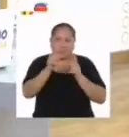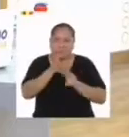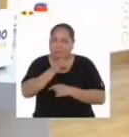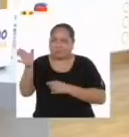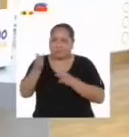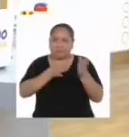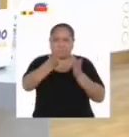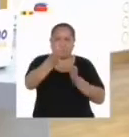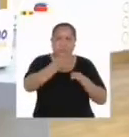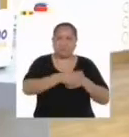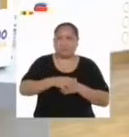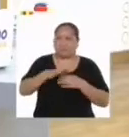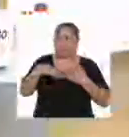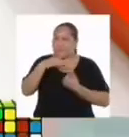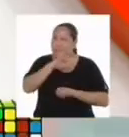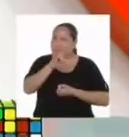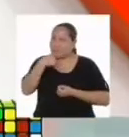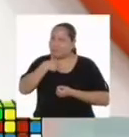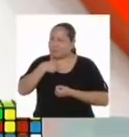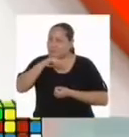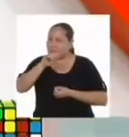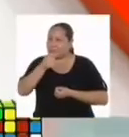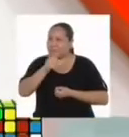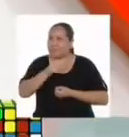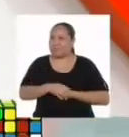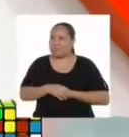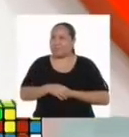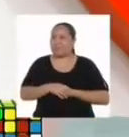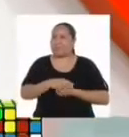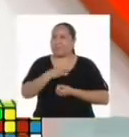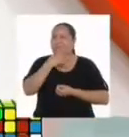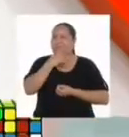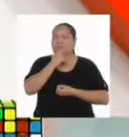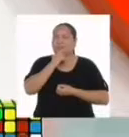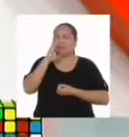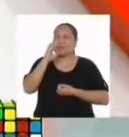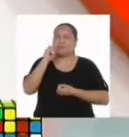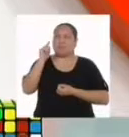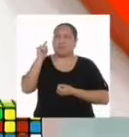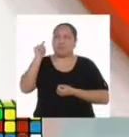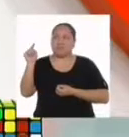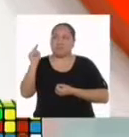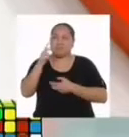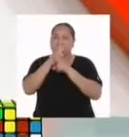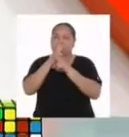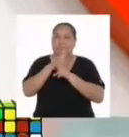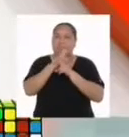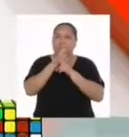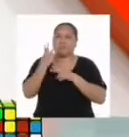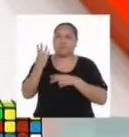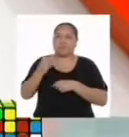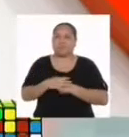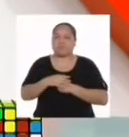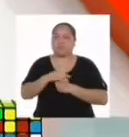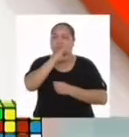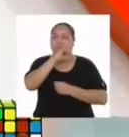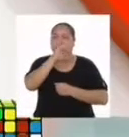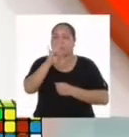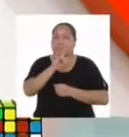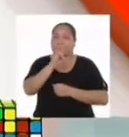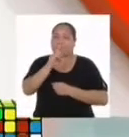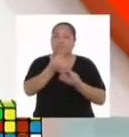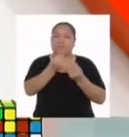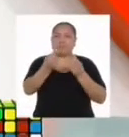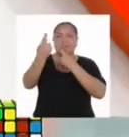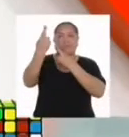has estado. ¿Puedo usar la llave? Bueno, pero solo tú y con mucho cuidado. Se debe usar con